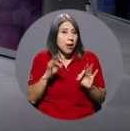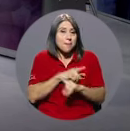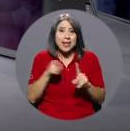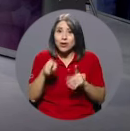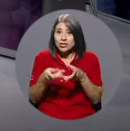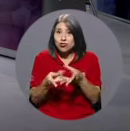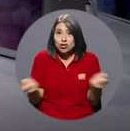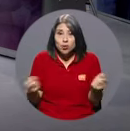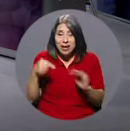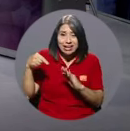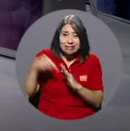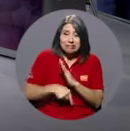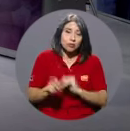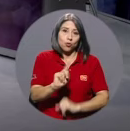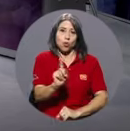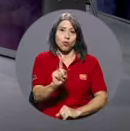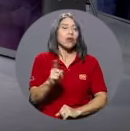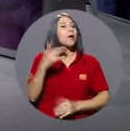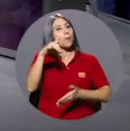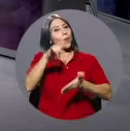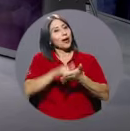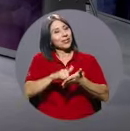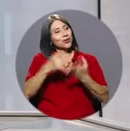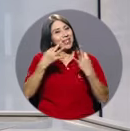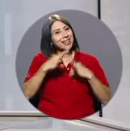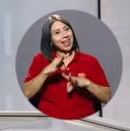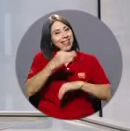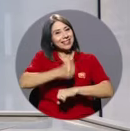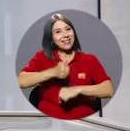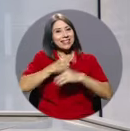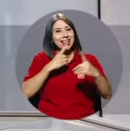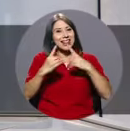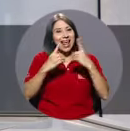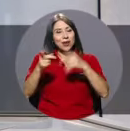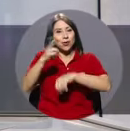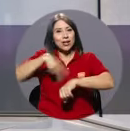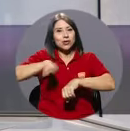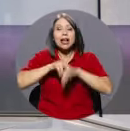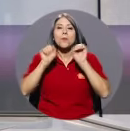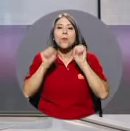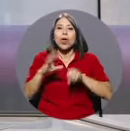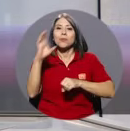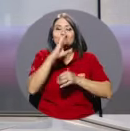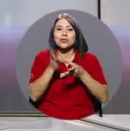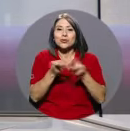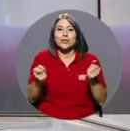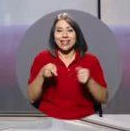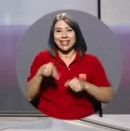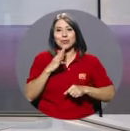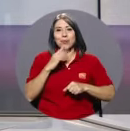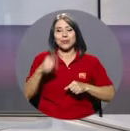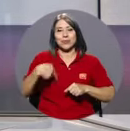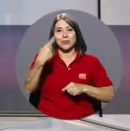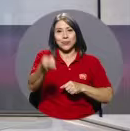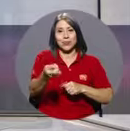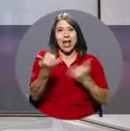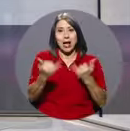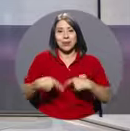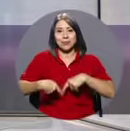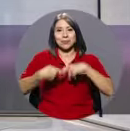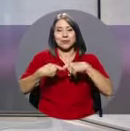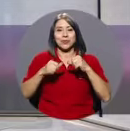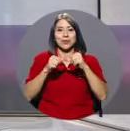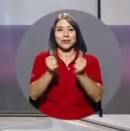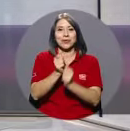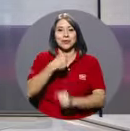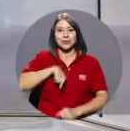no va a resolver el fondo. Sí, claro. No, y por eso se trata de establecer un diálogo nacional en el que podamos buscar diferentes soluciones. De eso vamos a hablar en el siguiente bloque.